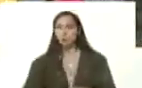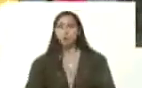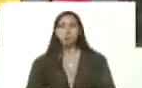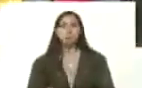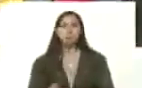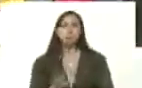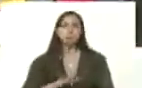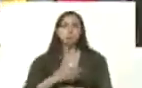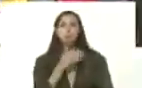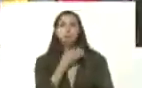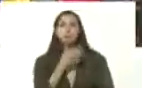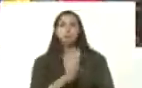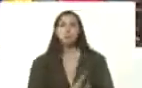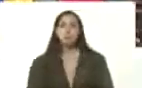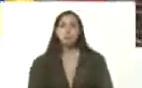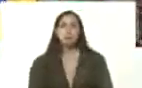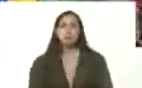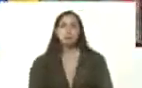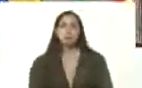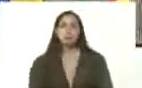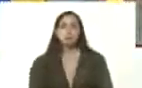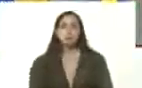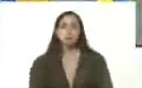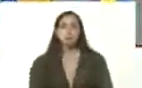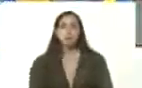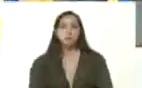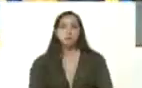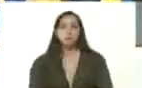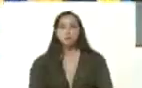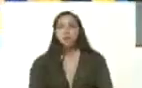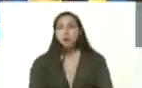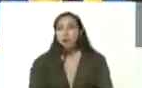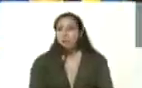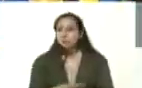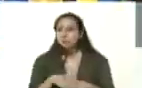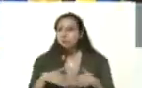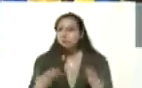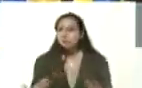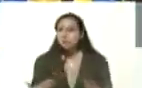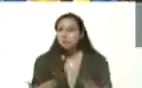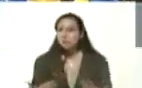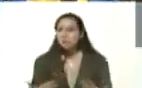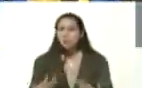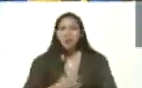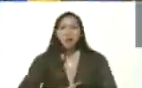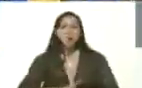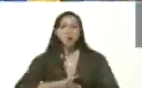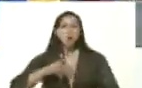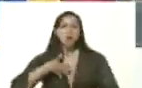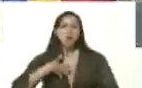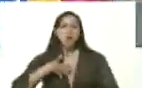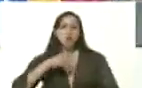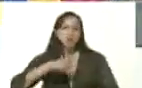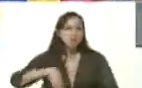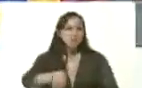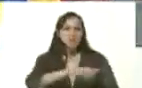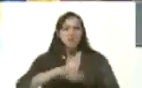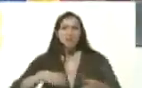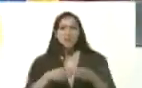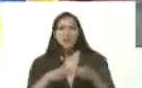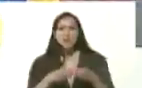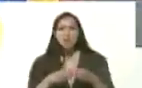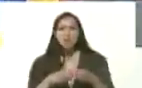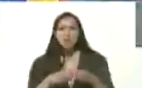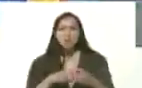¿A cuenta de qué? ¿Saben a qué? A cuenta de arrogancia, de prepotencia, de